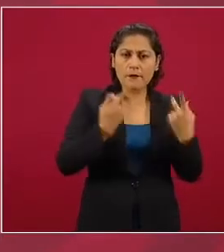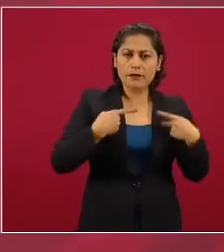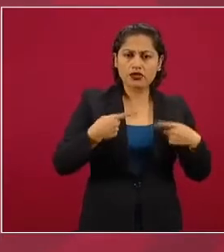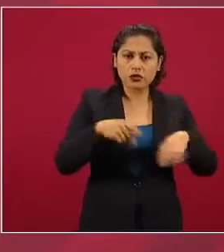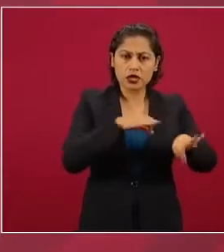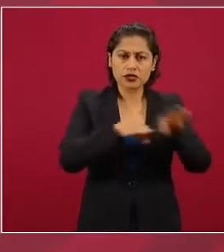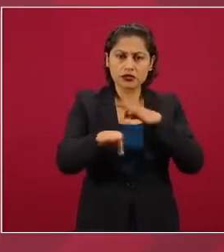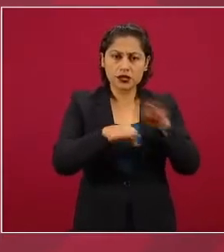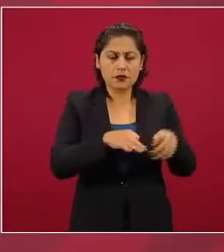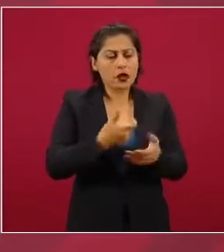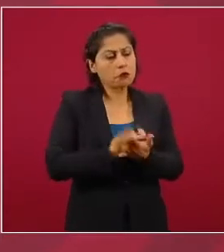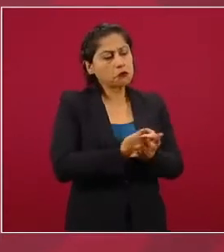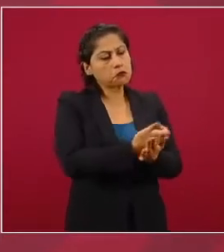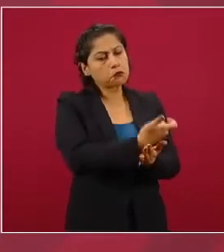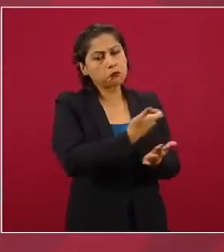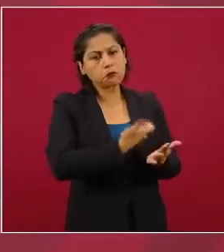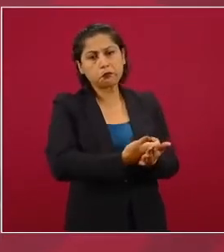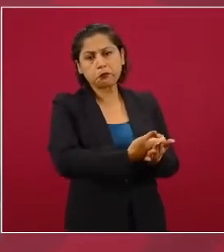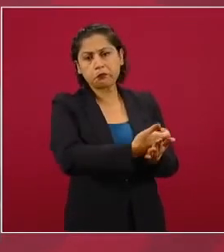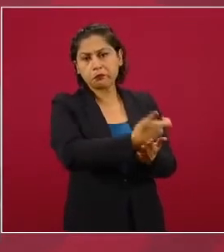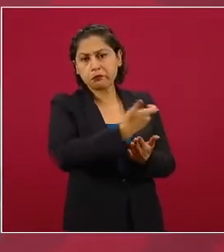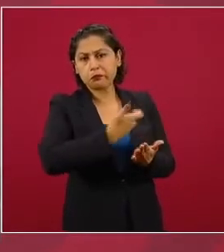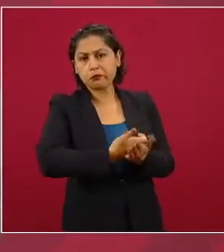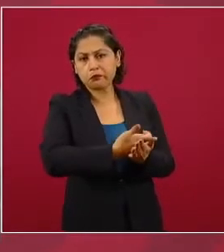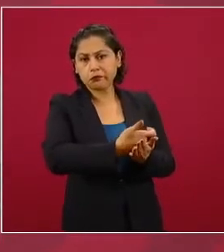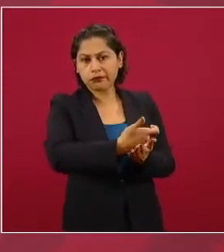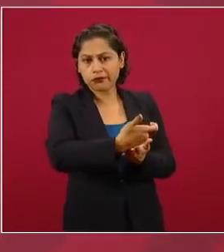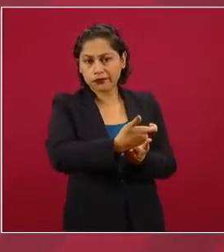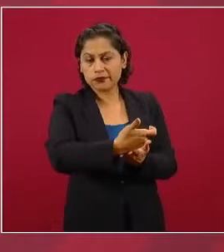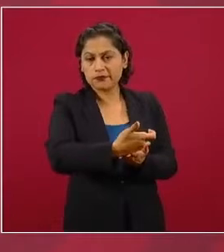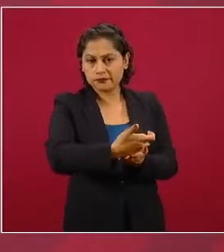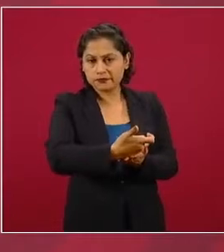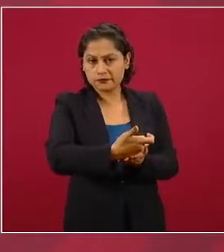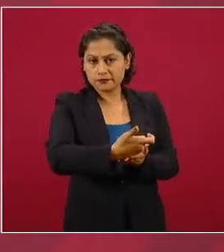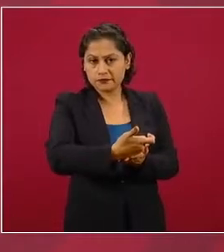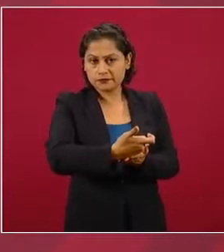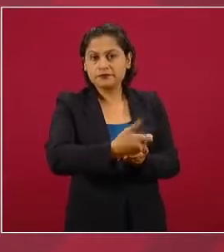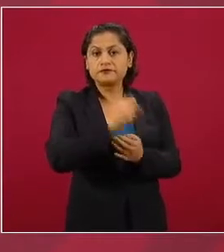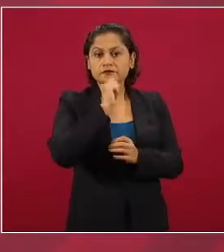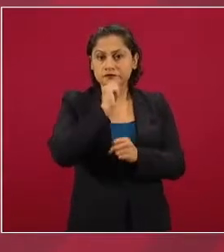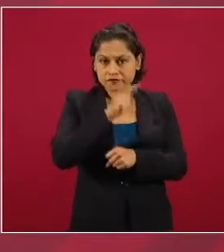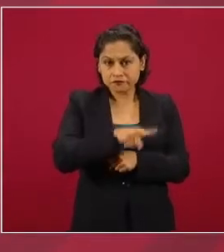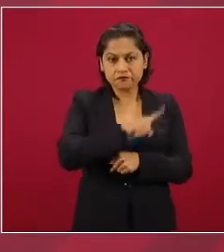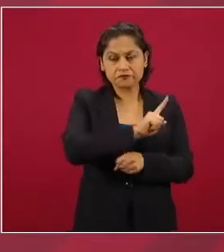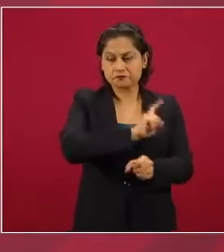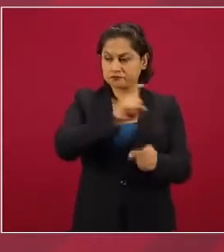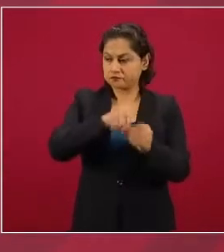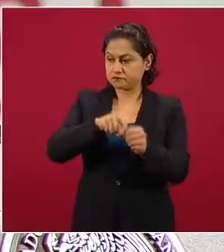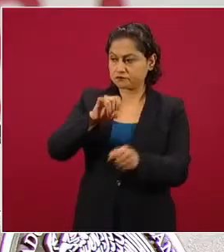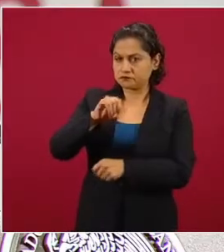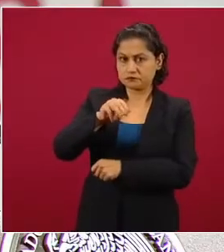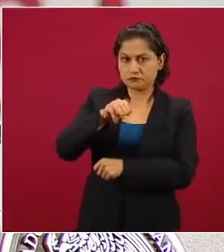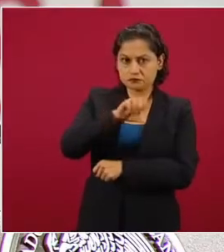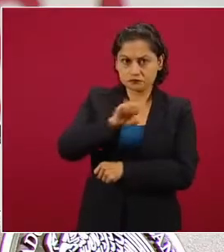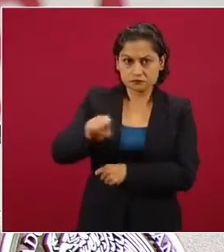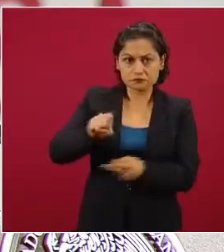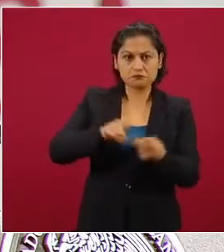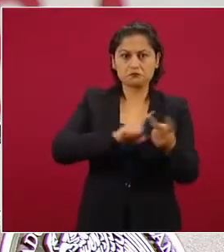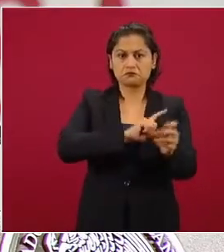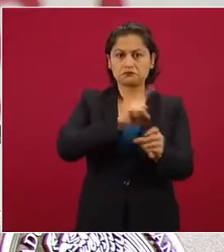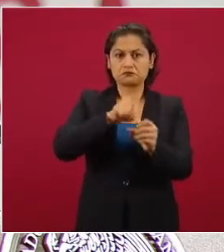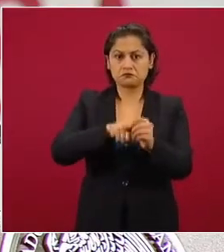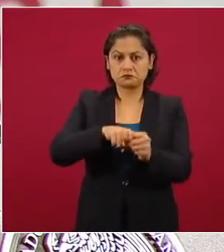los pagos a los trabajadores, el pago al Seguro Social, el pago al Infonavit.